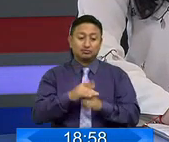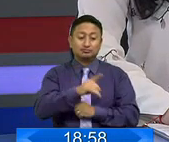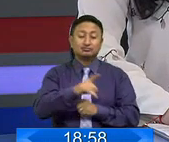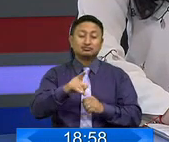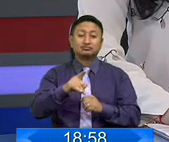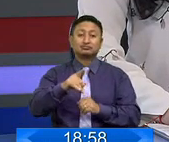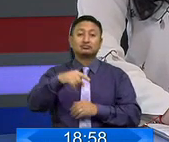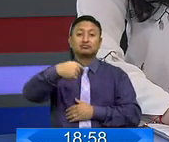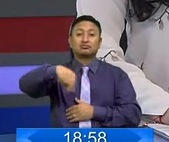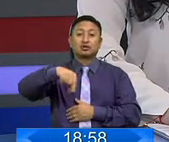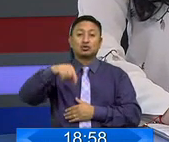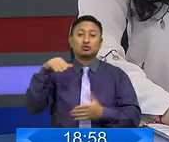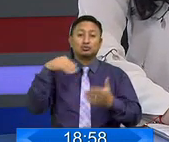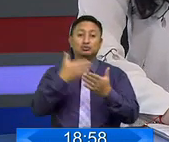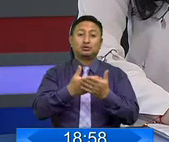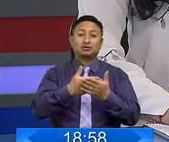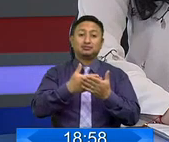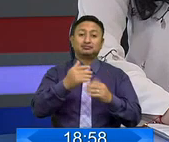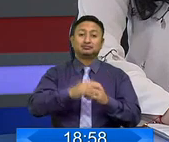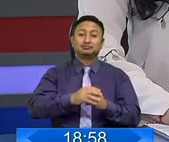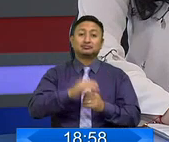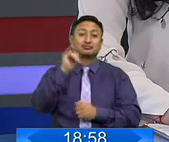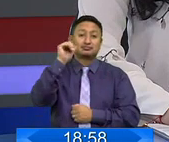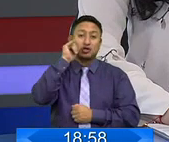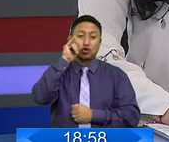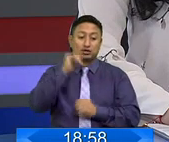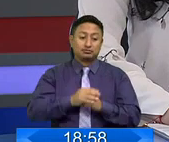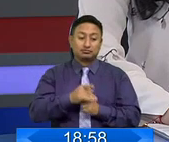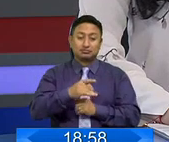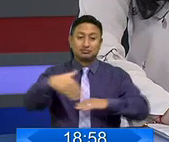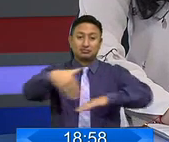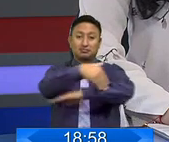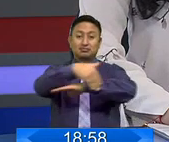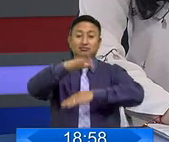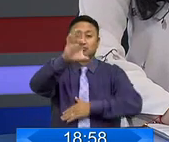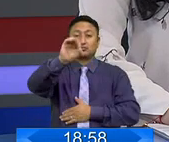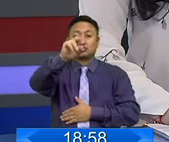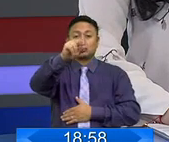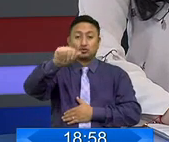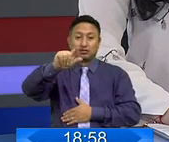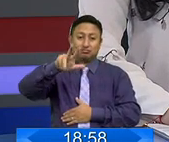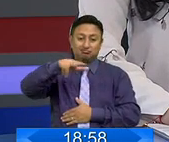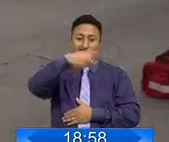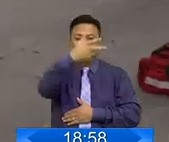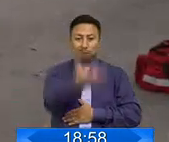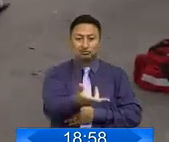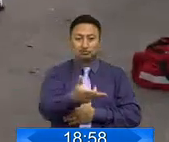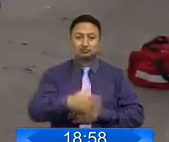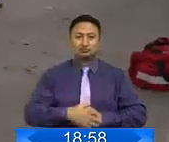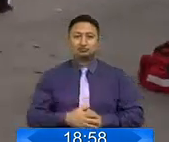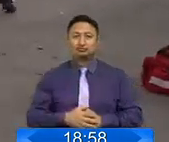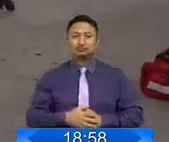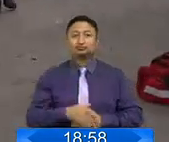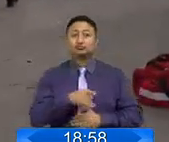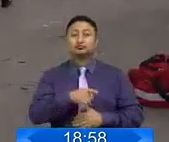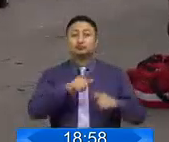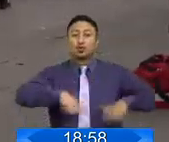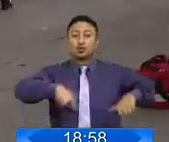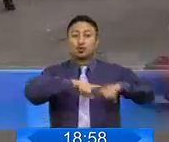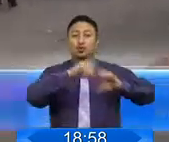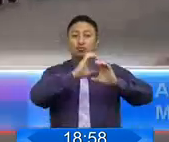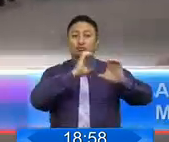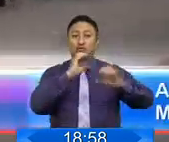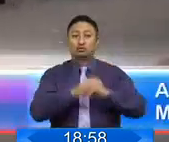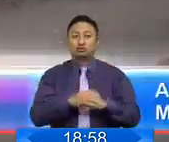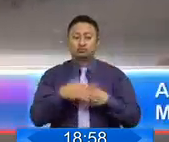ruta Quitumbe-Sangolquí. Este se volcó en la avenida Princesa Toa. En el sitio donde quedó el bus, la escena